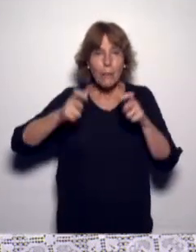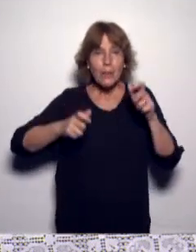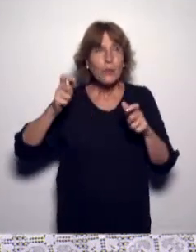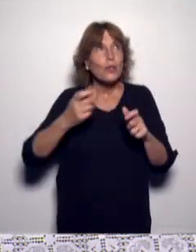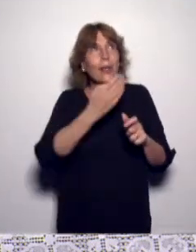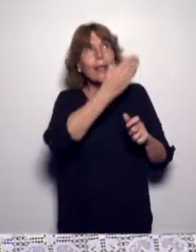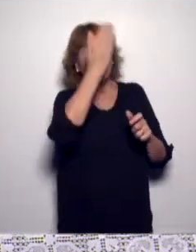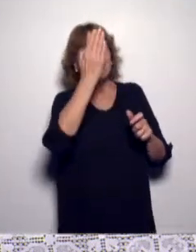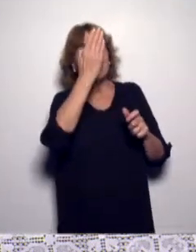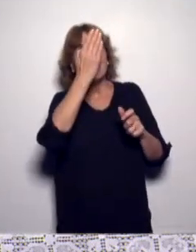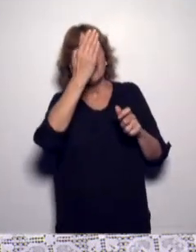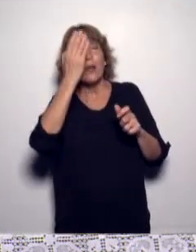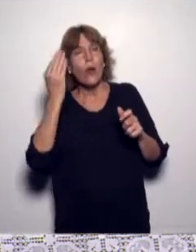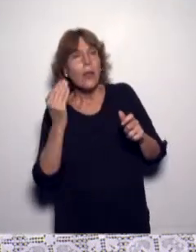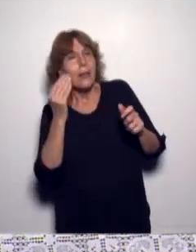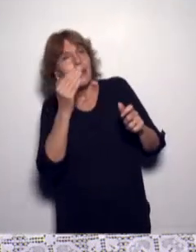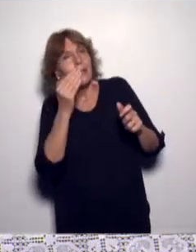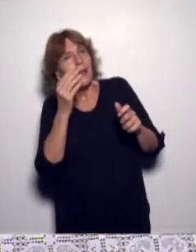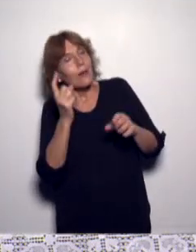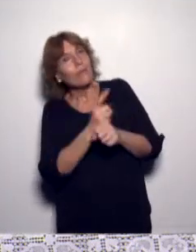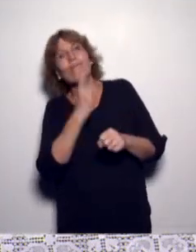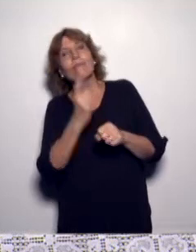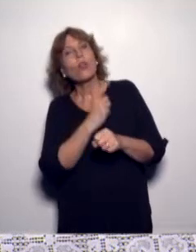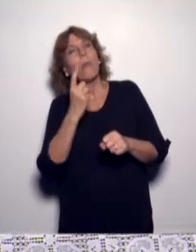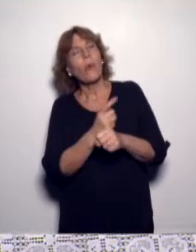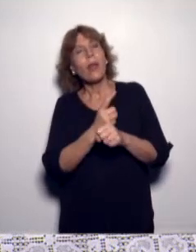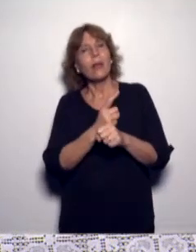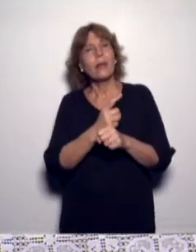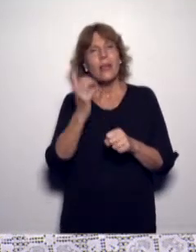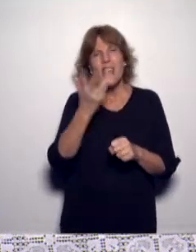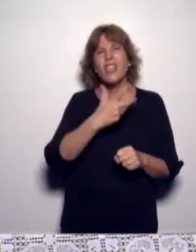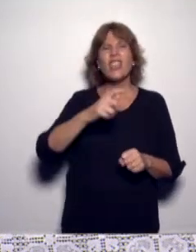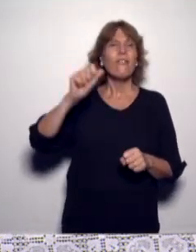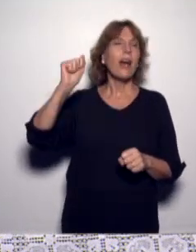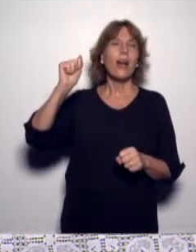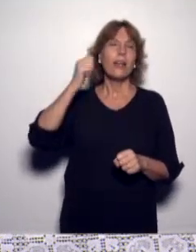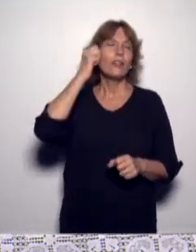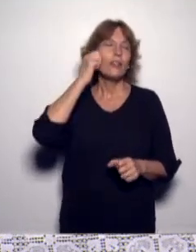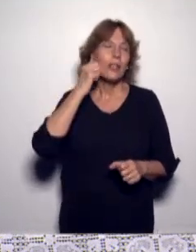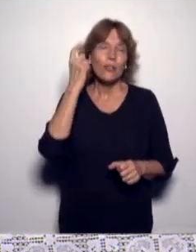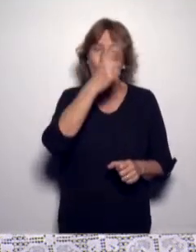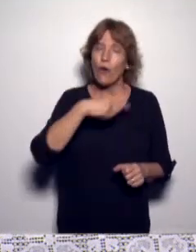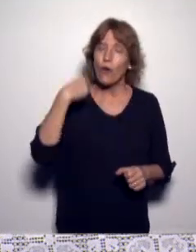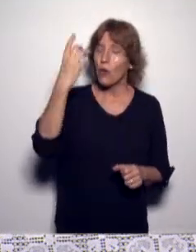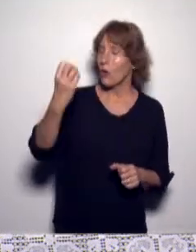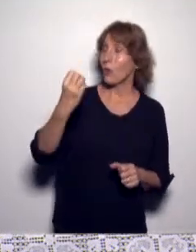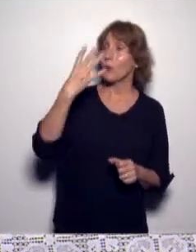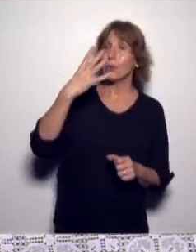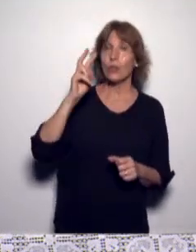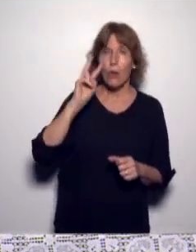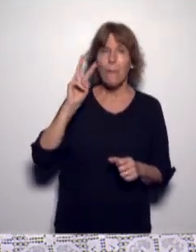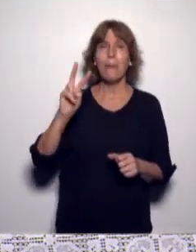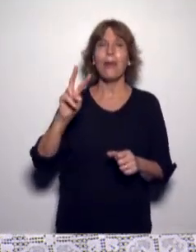el purgatorio hoy. Admitilos a todos a contemplar la luz de tu rostro.